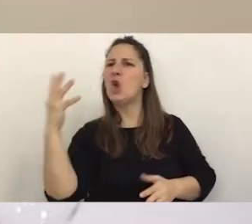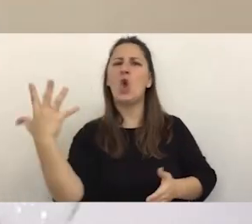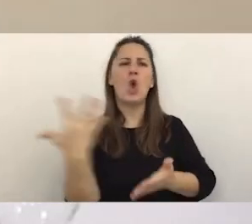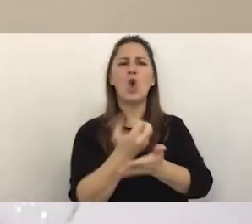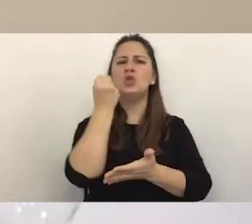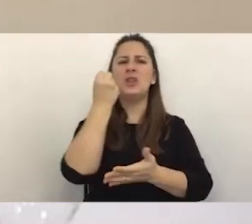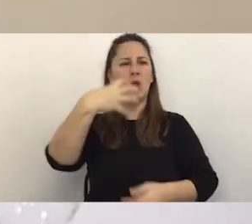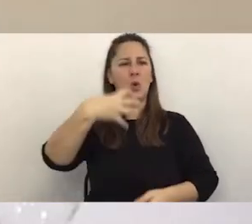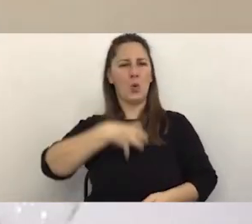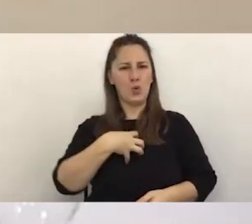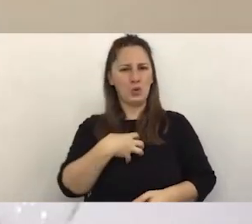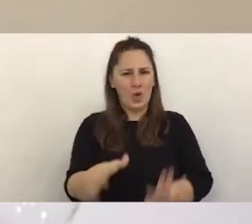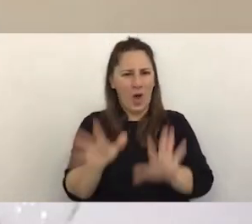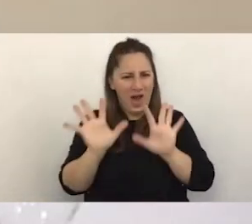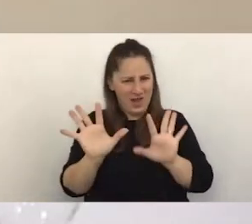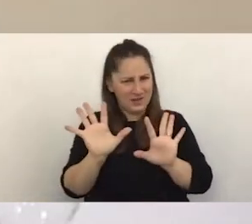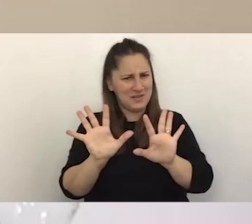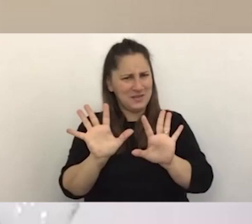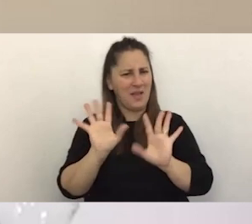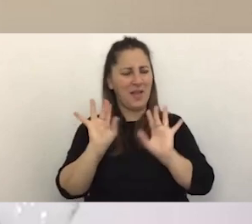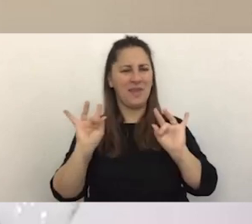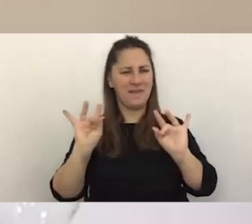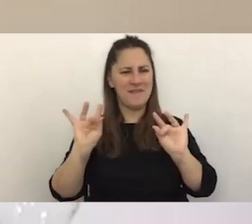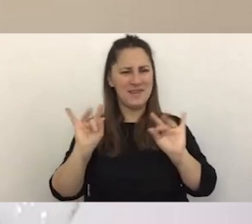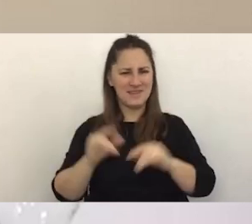curso de este tipo